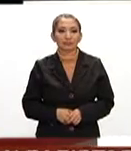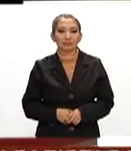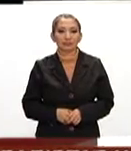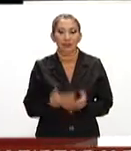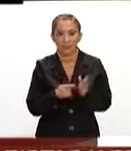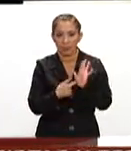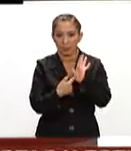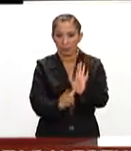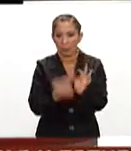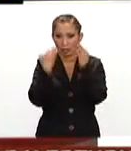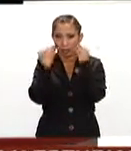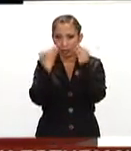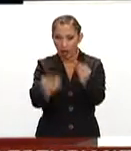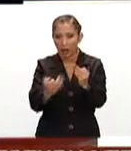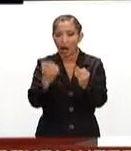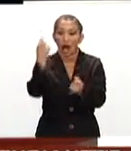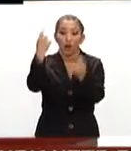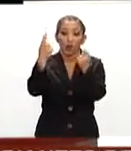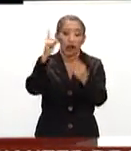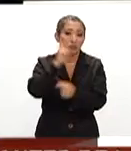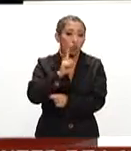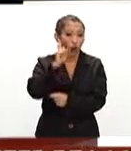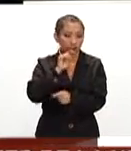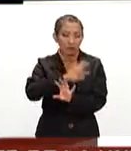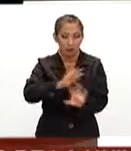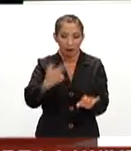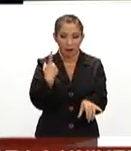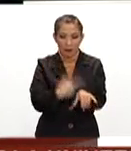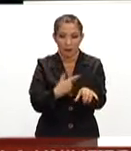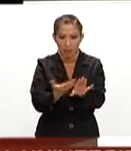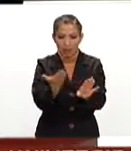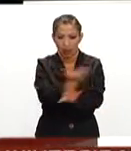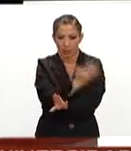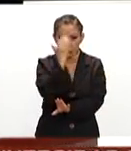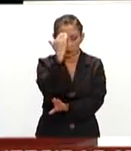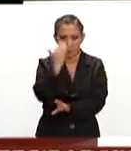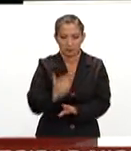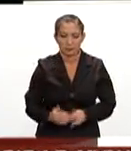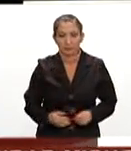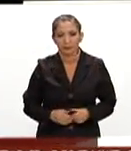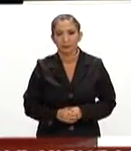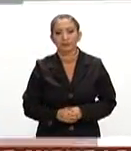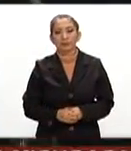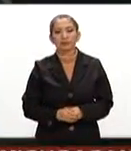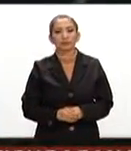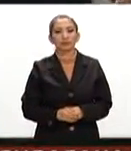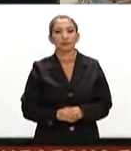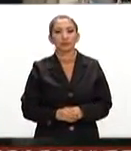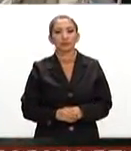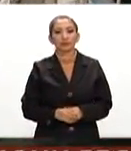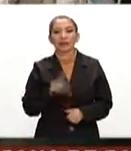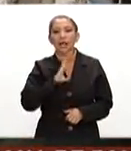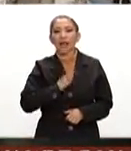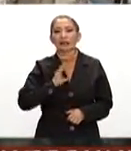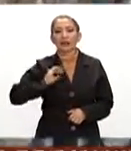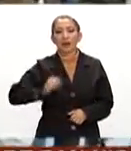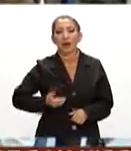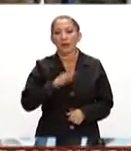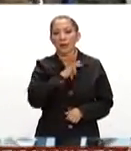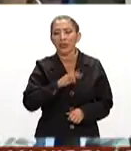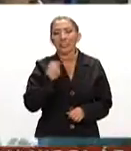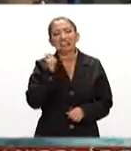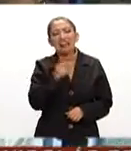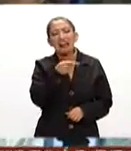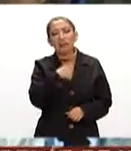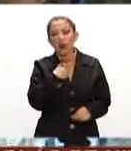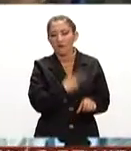Le vamos a presentar el testimonio de algunas mujeres que han padecido esta terrible enfermedad. El cáncer de mama puede